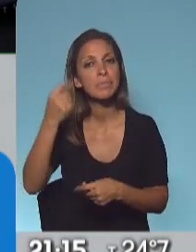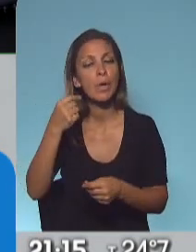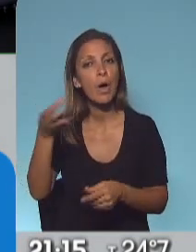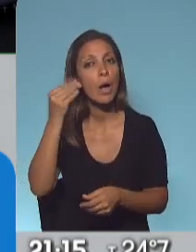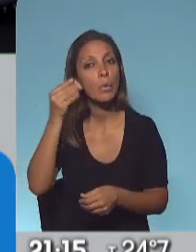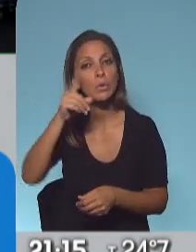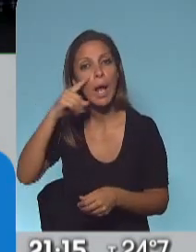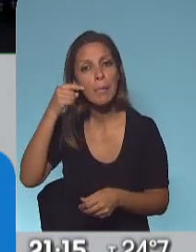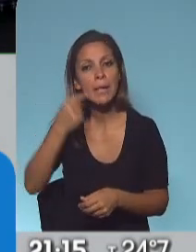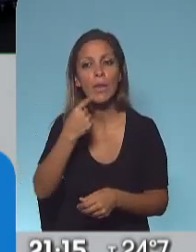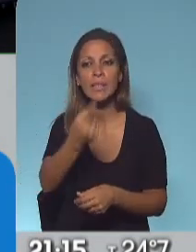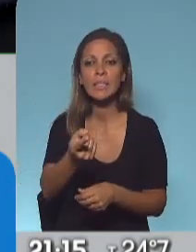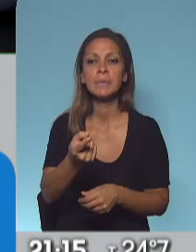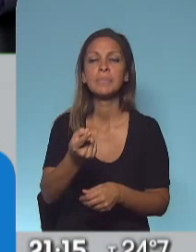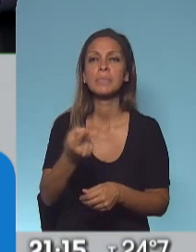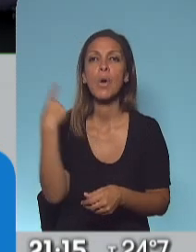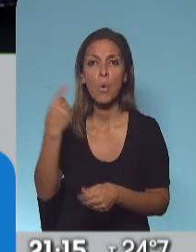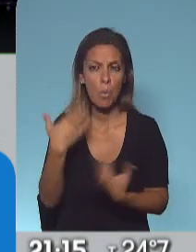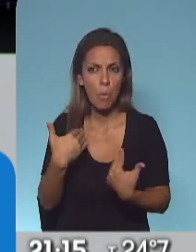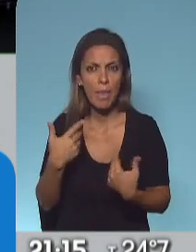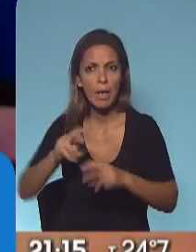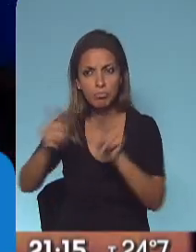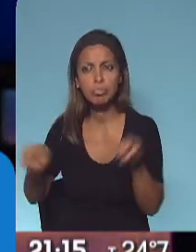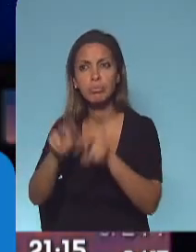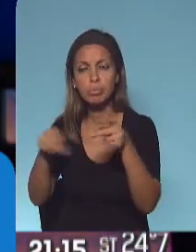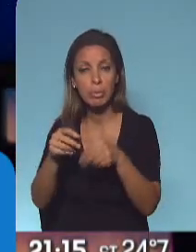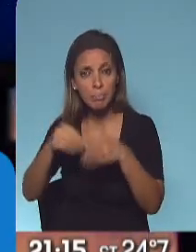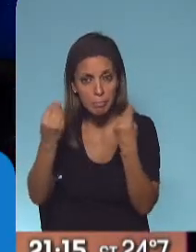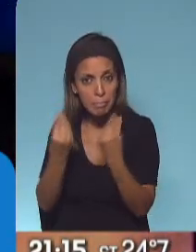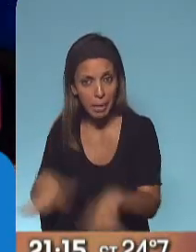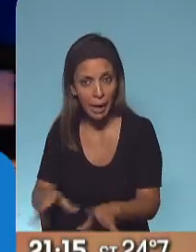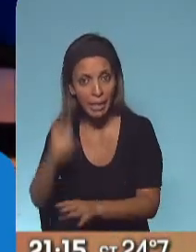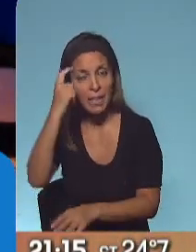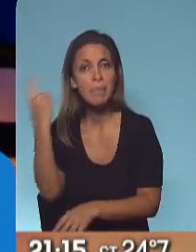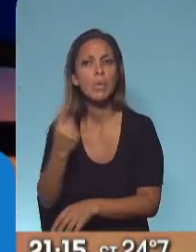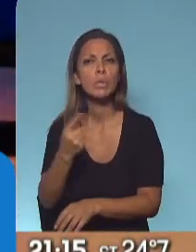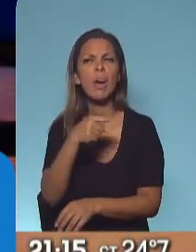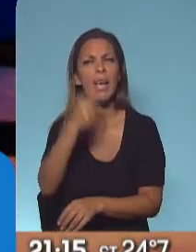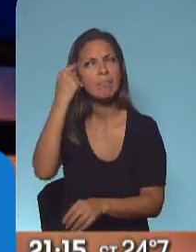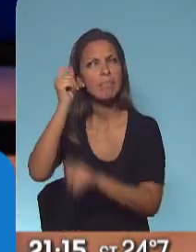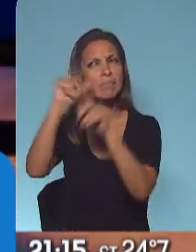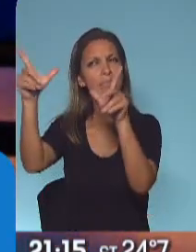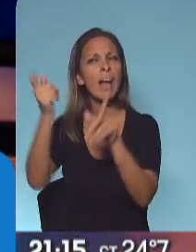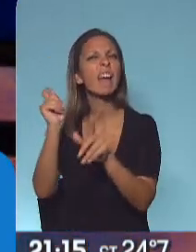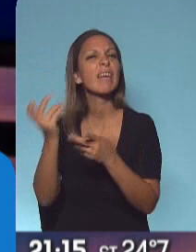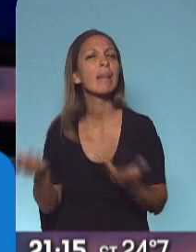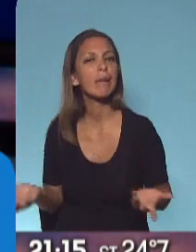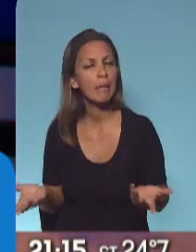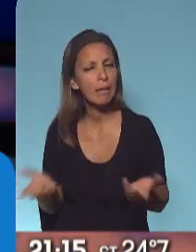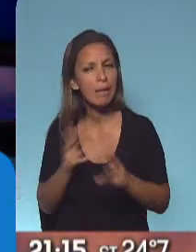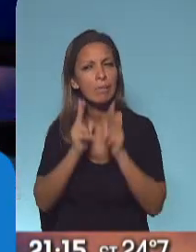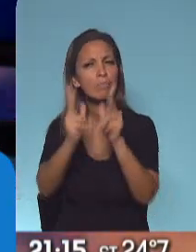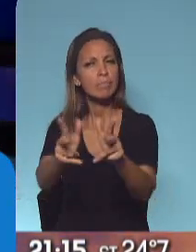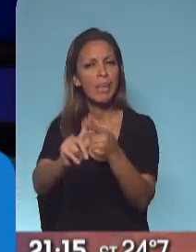Fernández decir uno puede acumular mucha riqueza y perderla en 10 minutos, ¿a quién le habla el presidente? Porque está emitiendo un